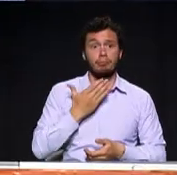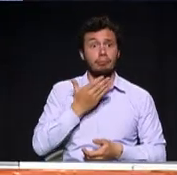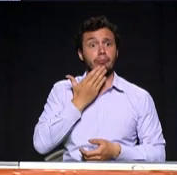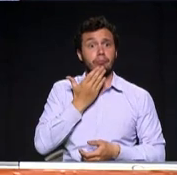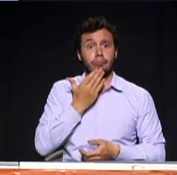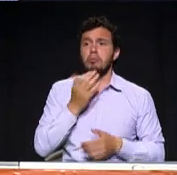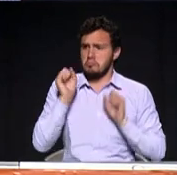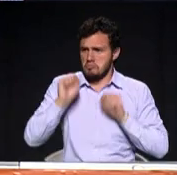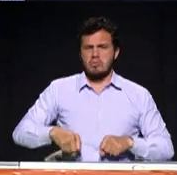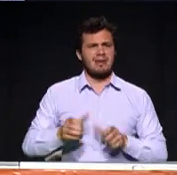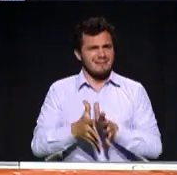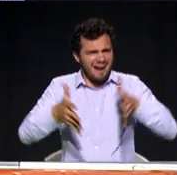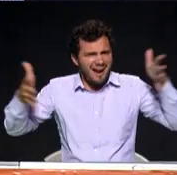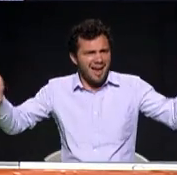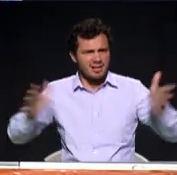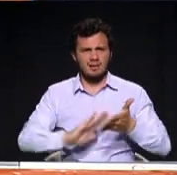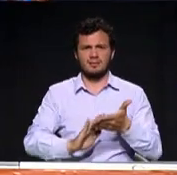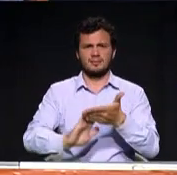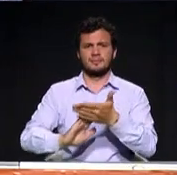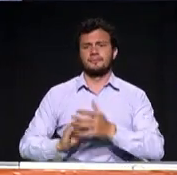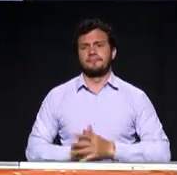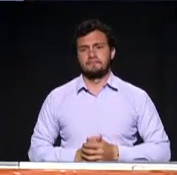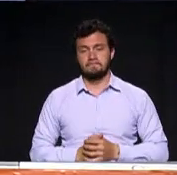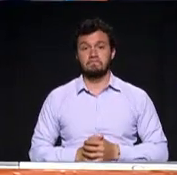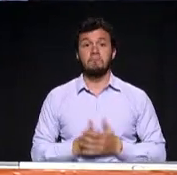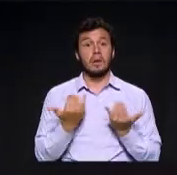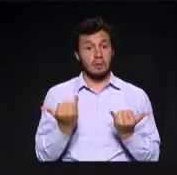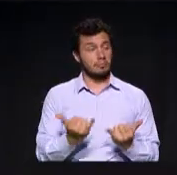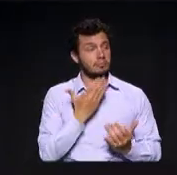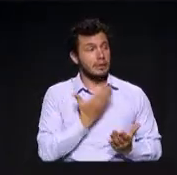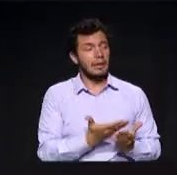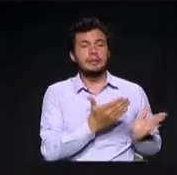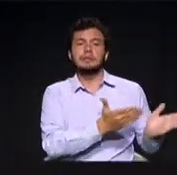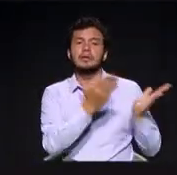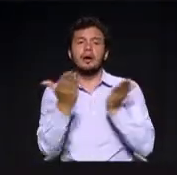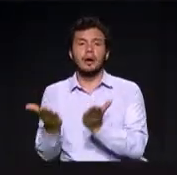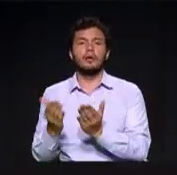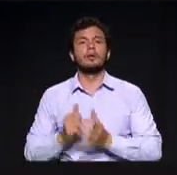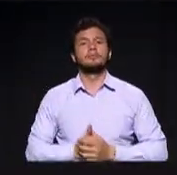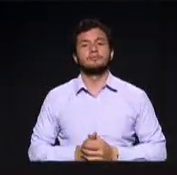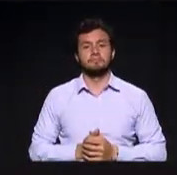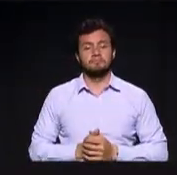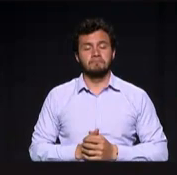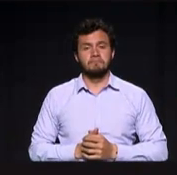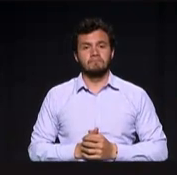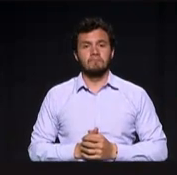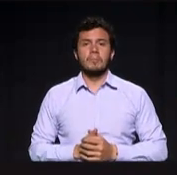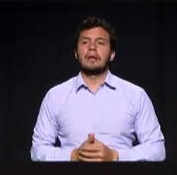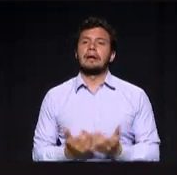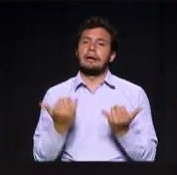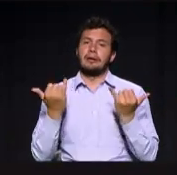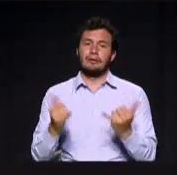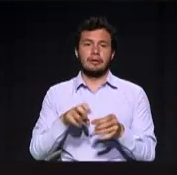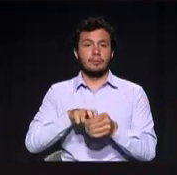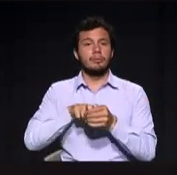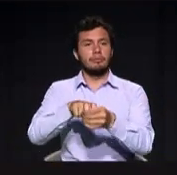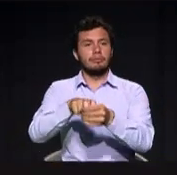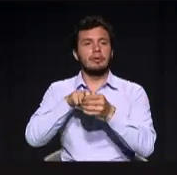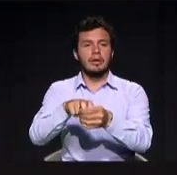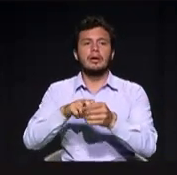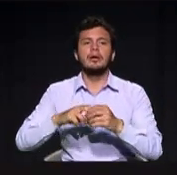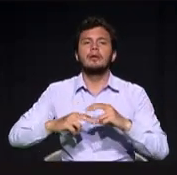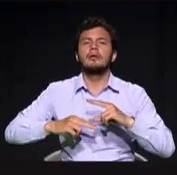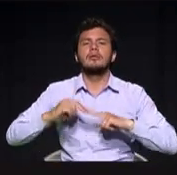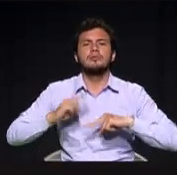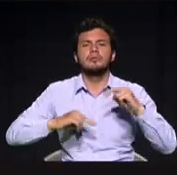bien muchas gracias del turno ahora para el candidato luis guillermo hoyos bueno si la movilidad la construimos todos en